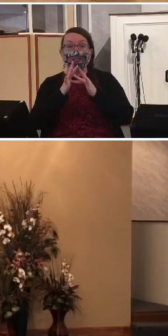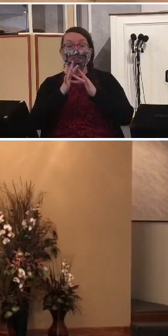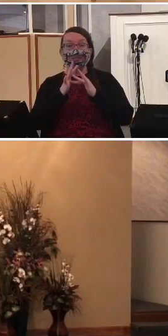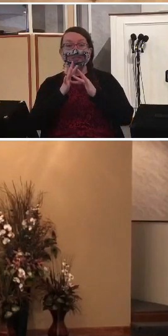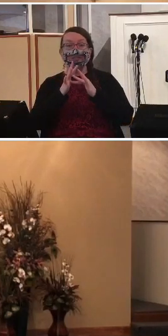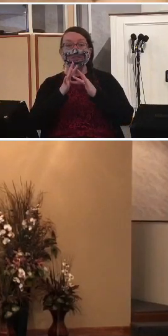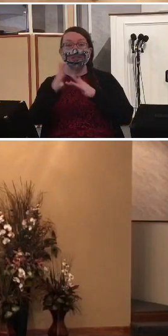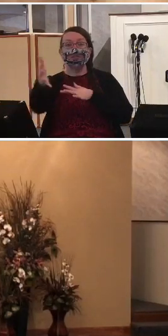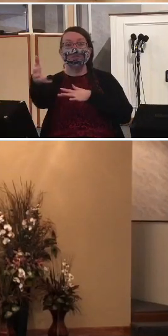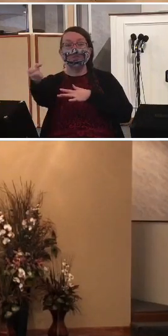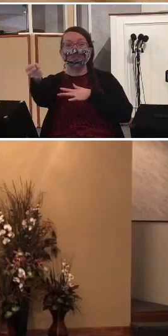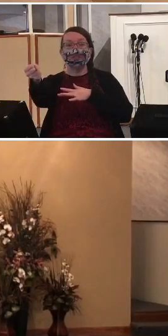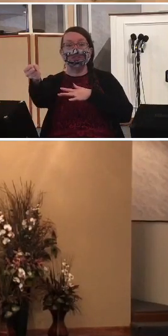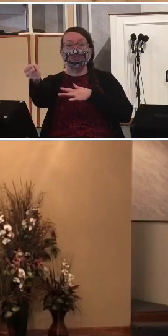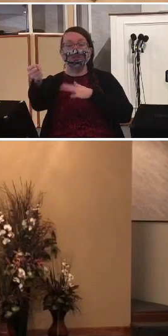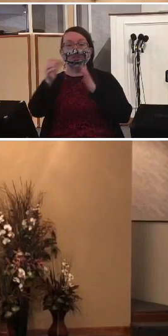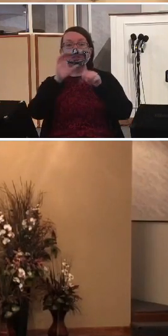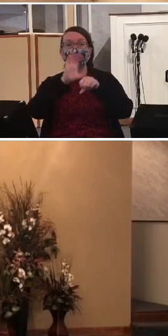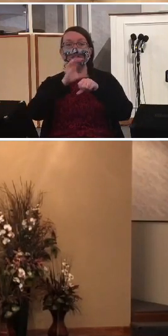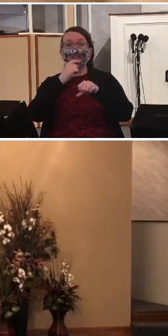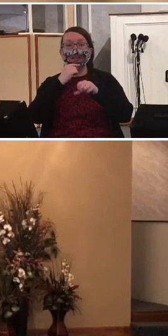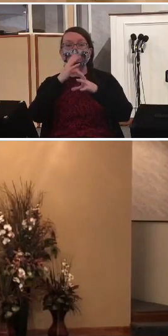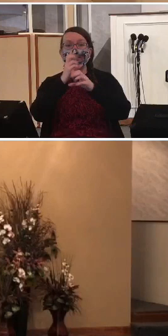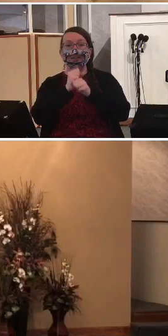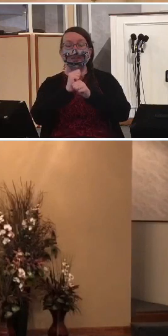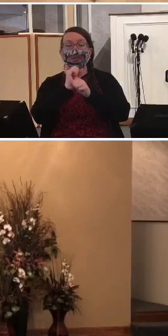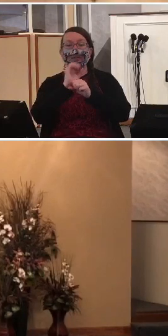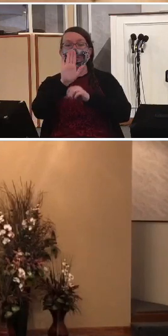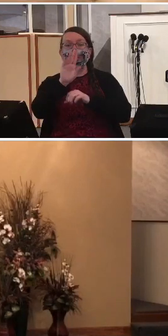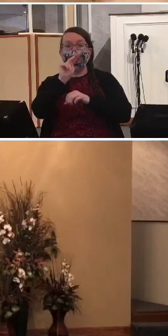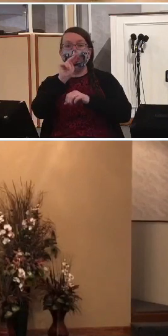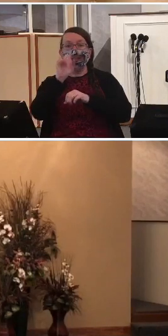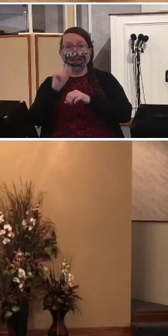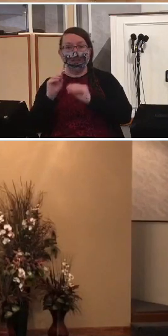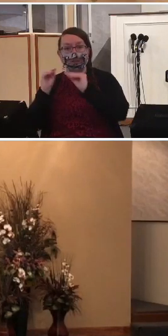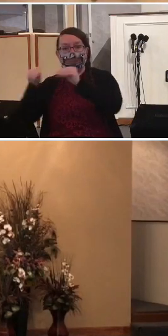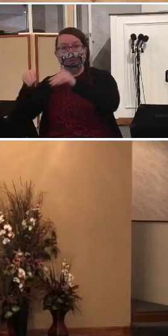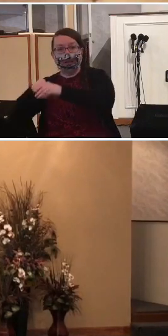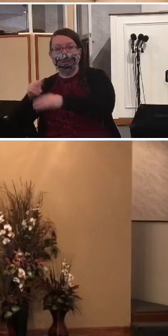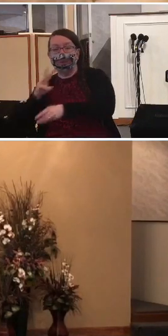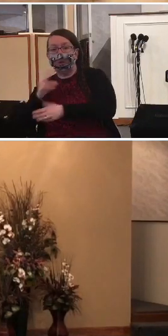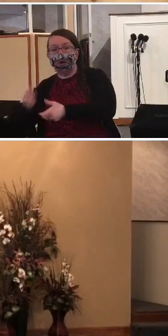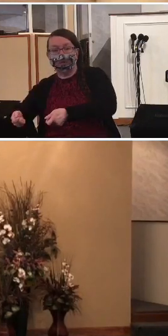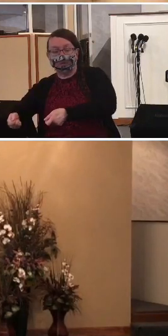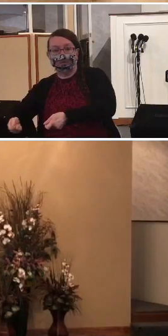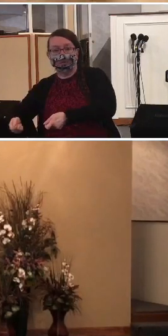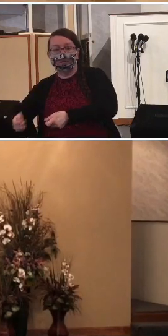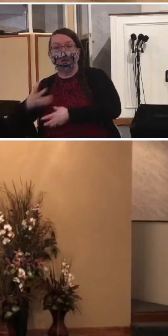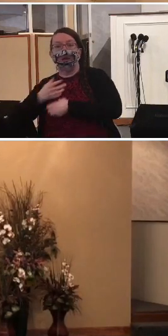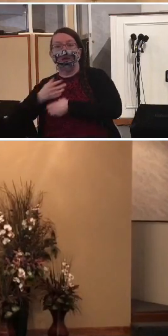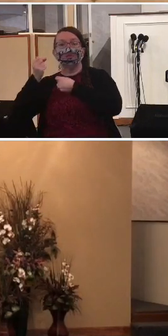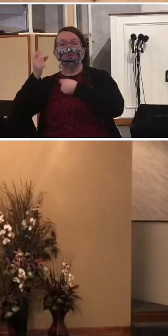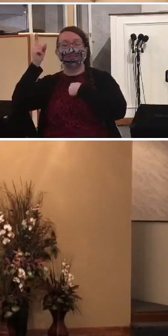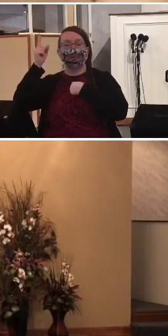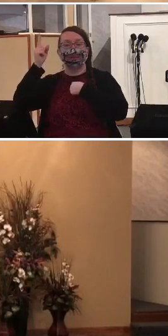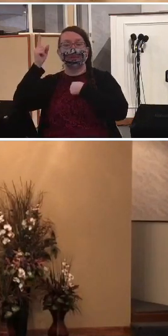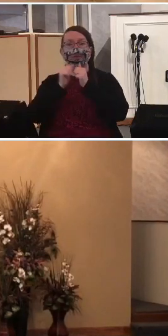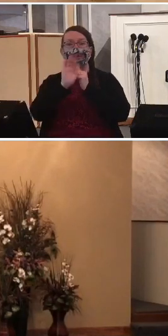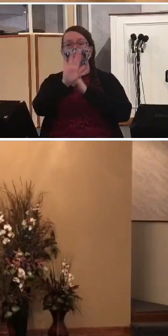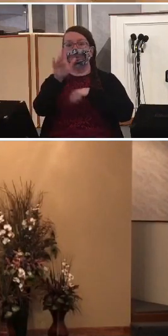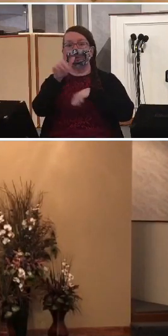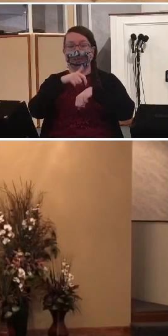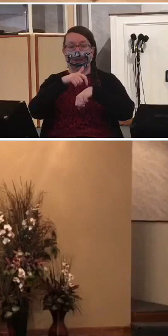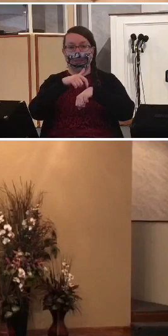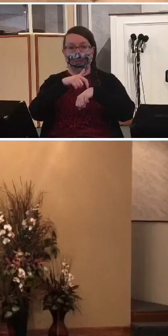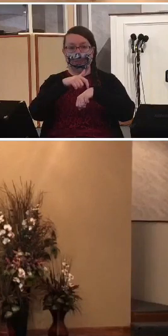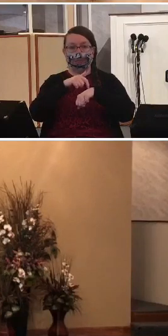iglesia, diciendo, pon tus redes en el agua. Confía en mí con tu tiempo. Confía en mí